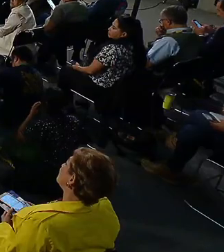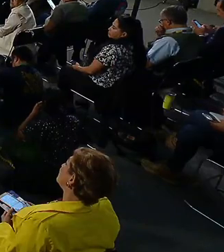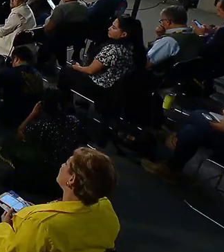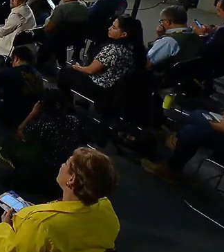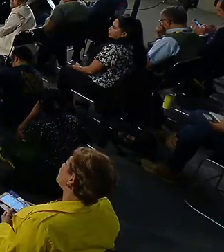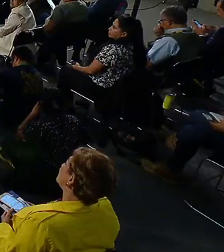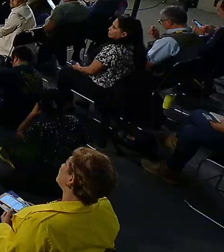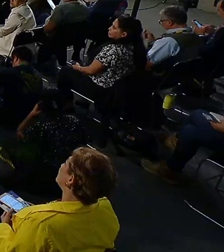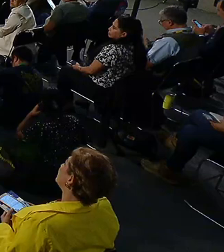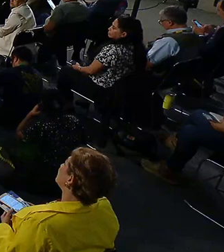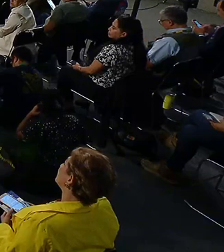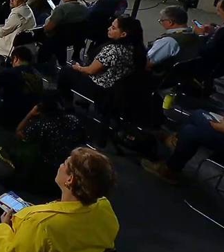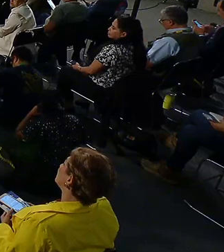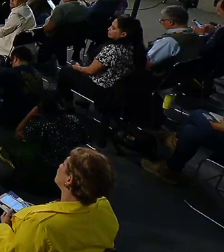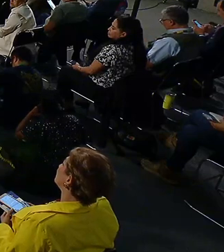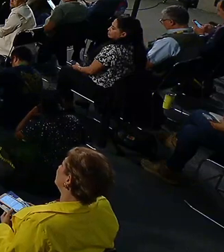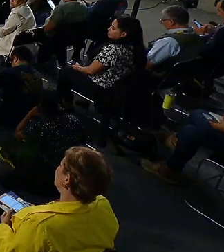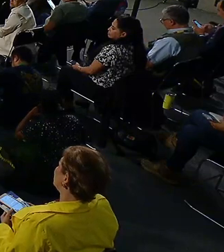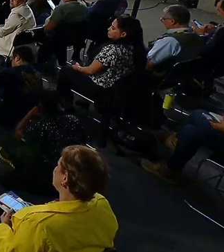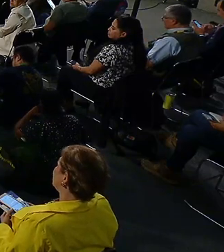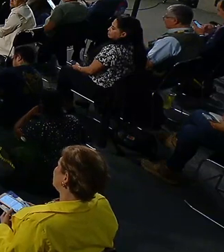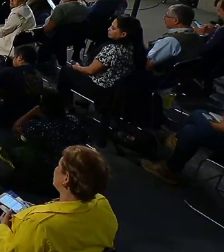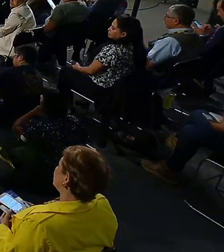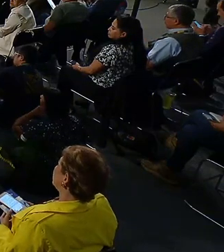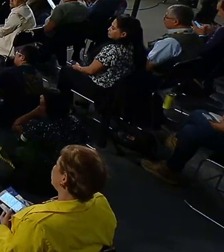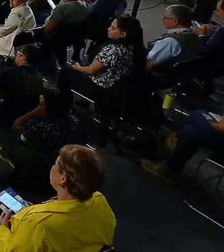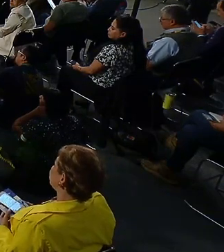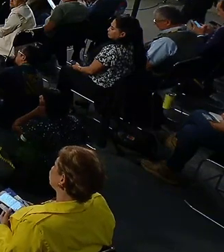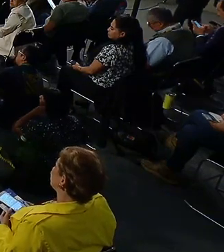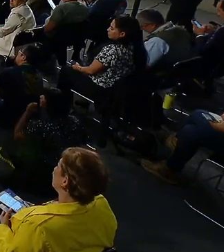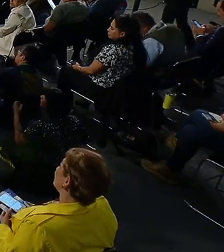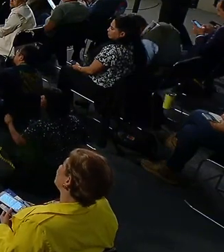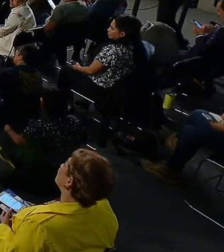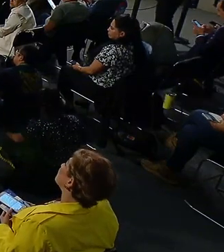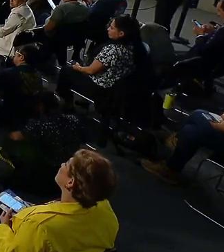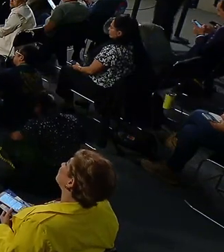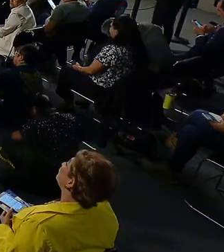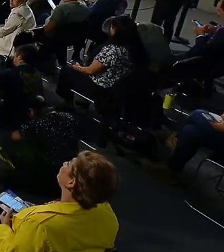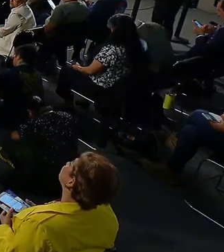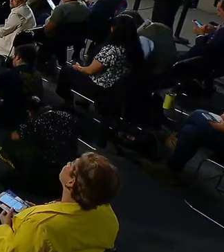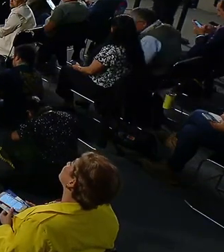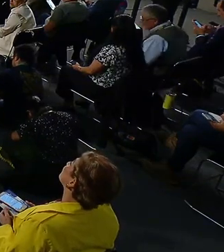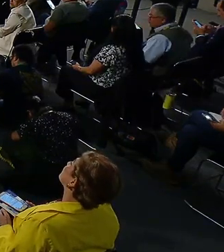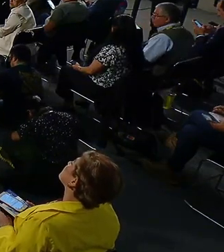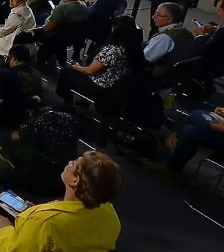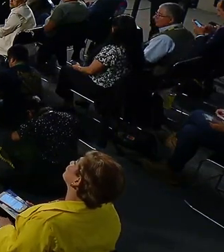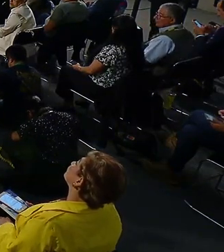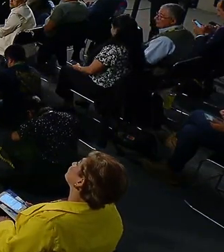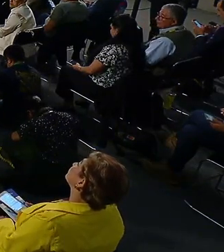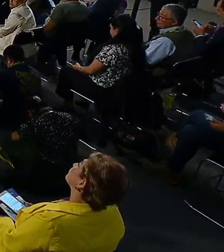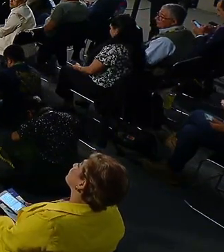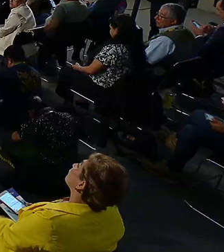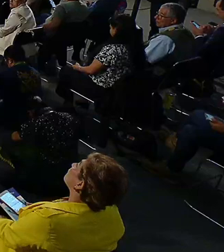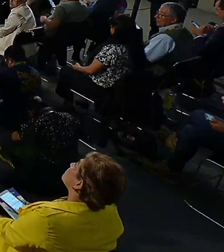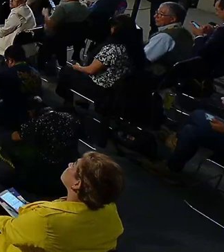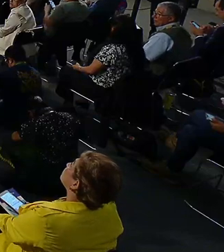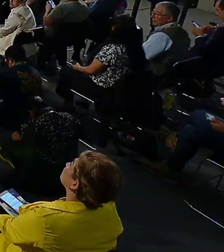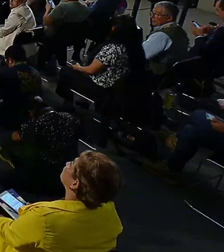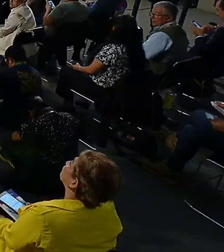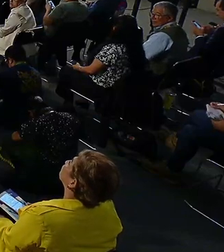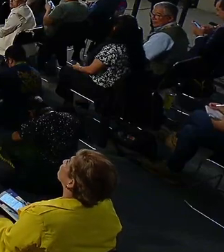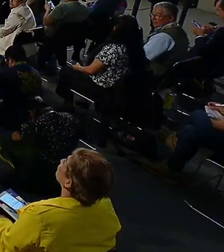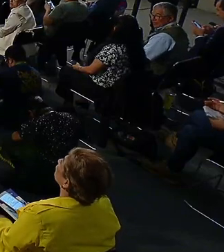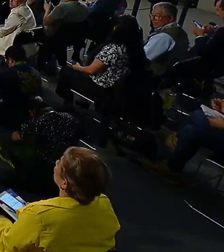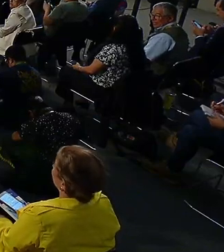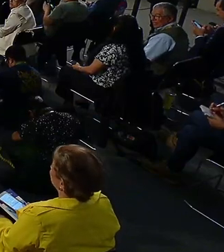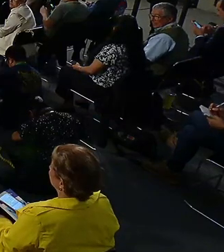185,000 mexicanos aproximadamente en el extranjero. Cosa curiosa, en Europa les permitieron, como dice la